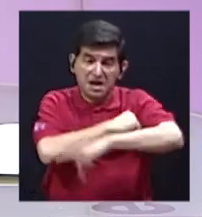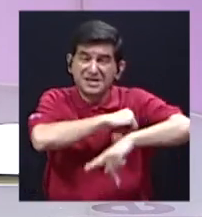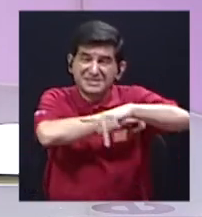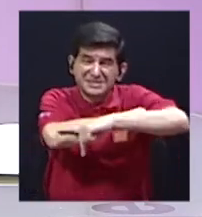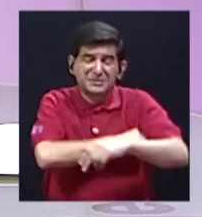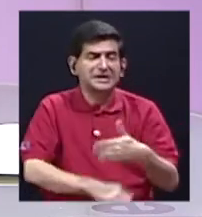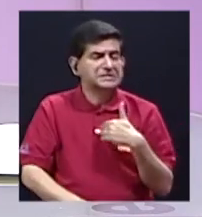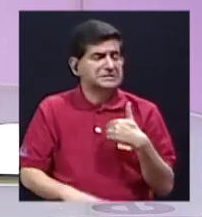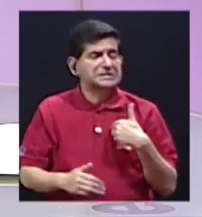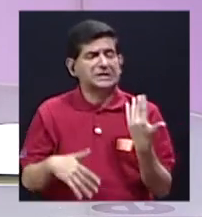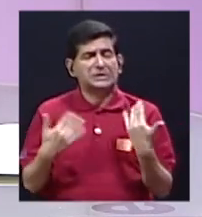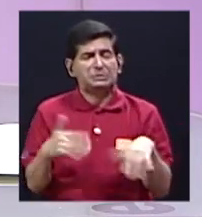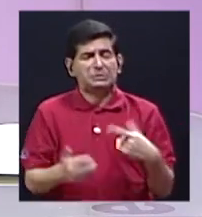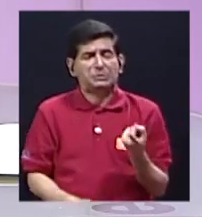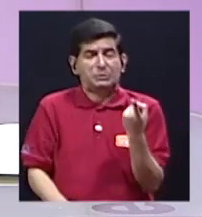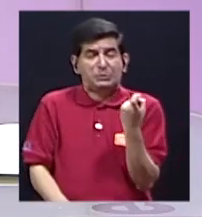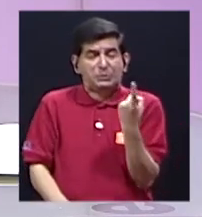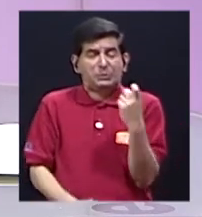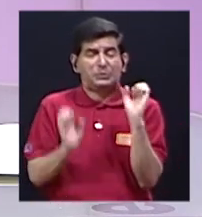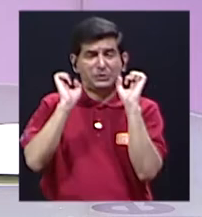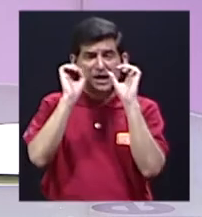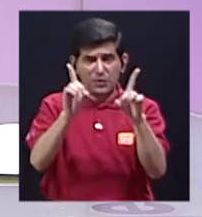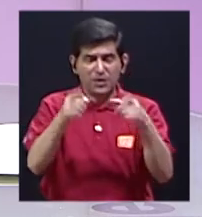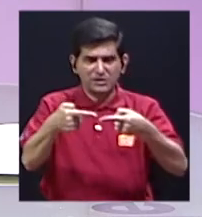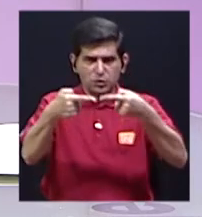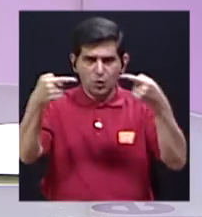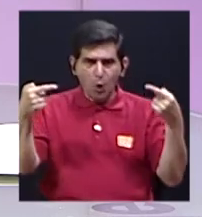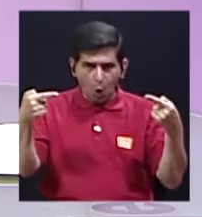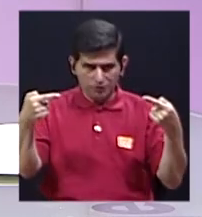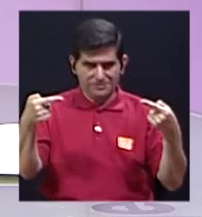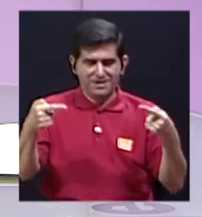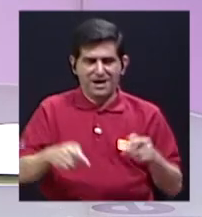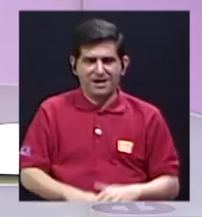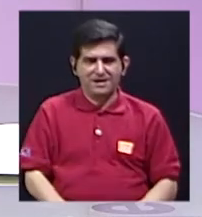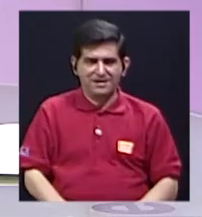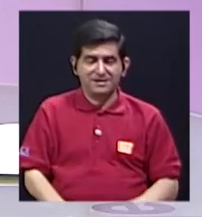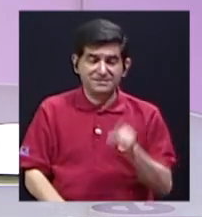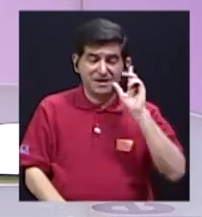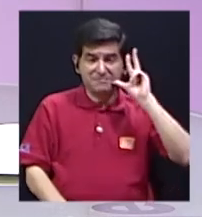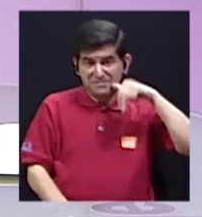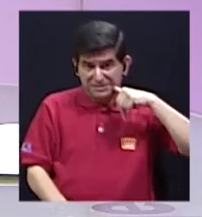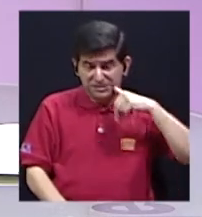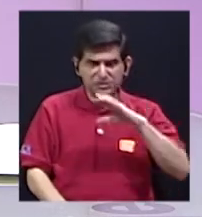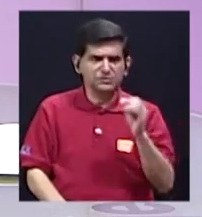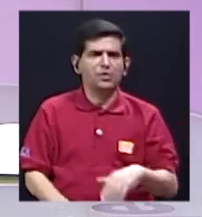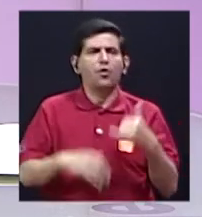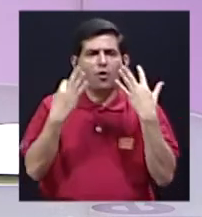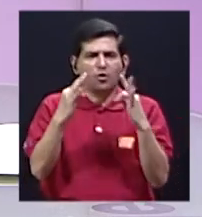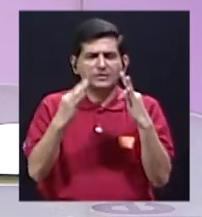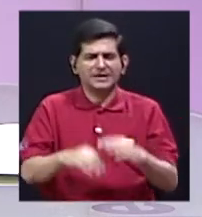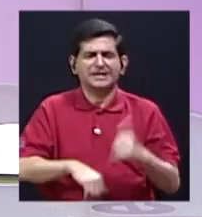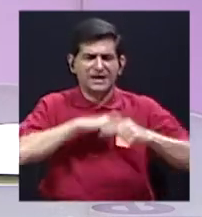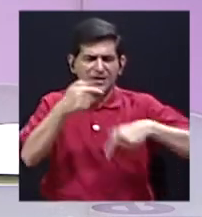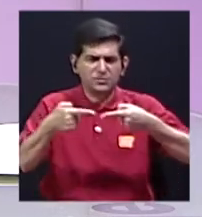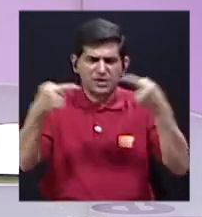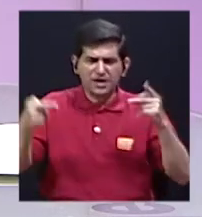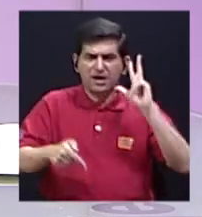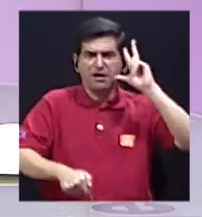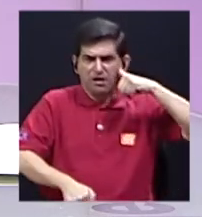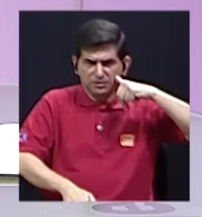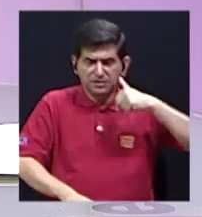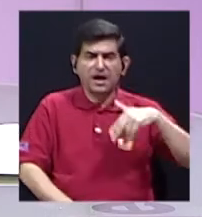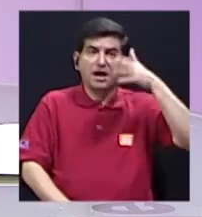todavía tiene una deuda en la educación en contra del machismo para combatir el machismo y una